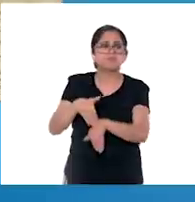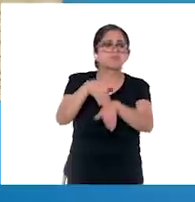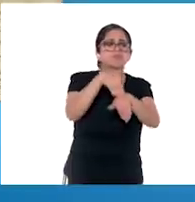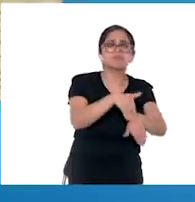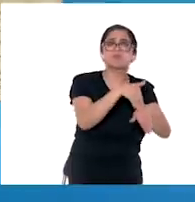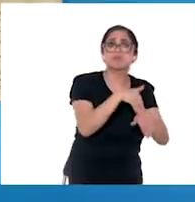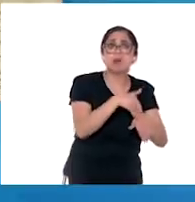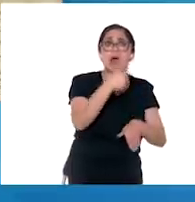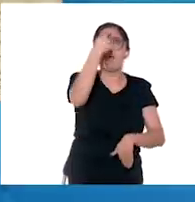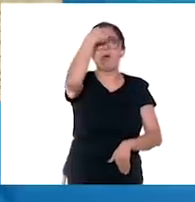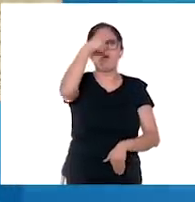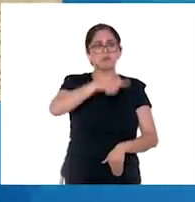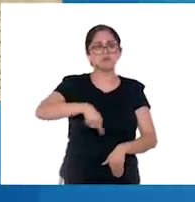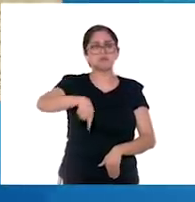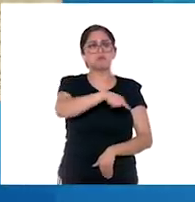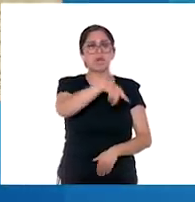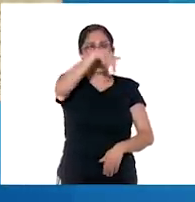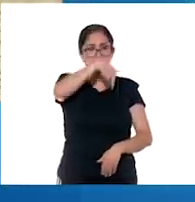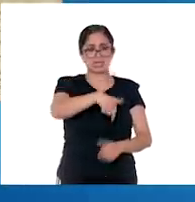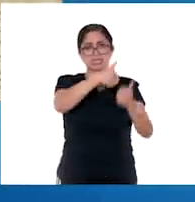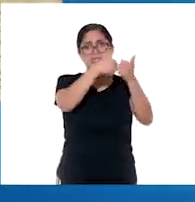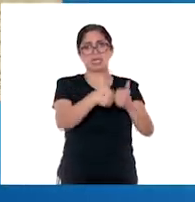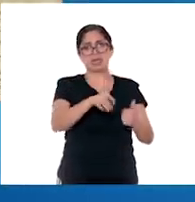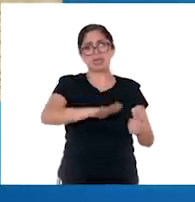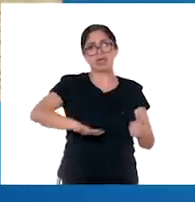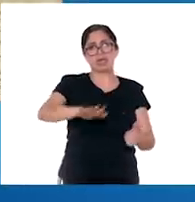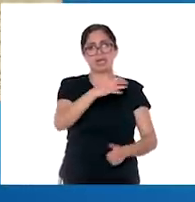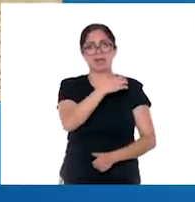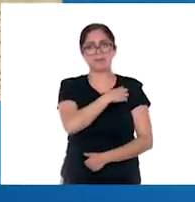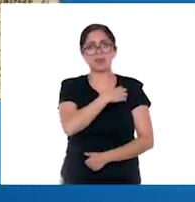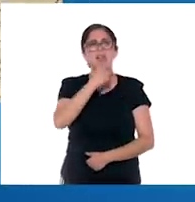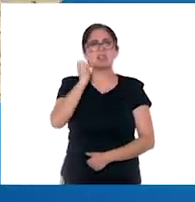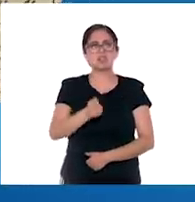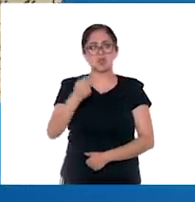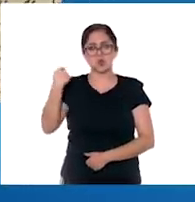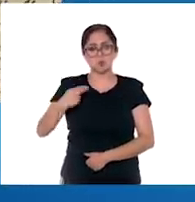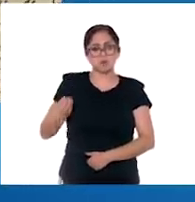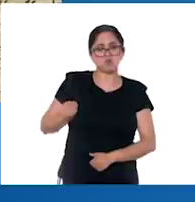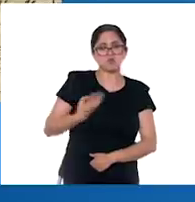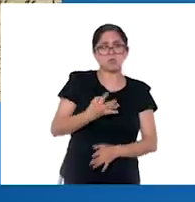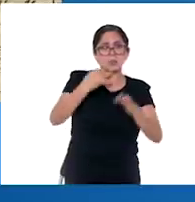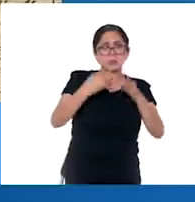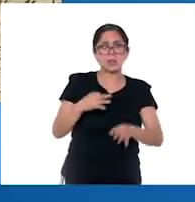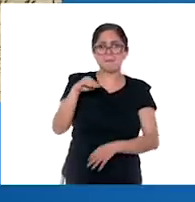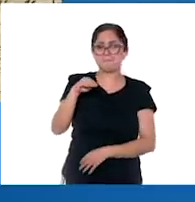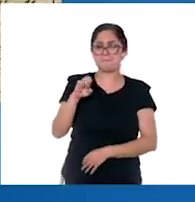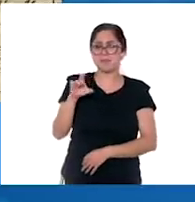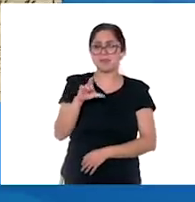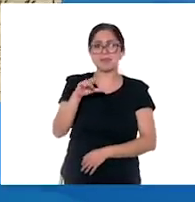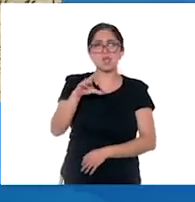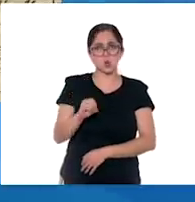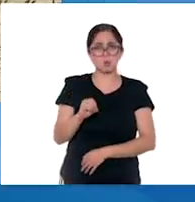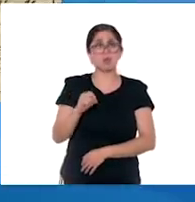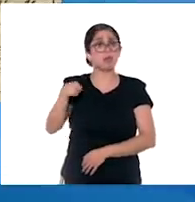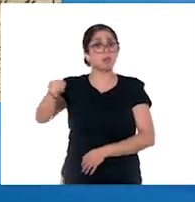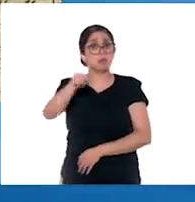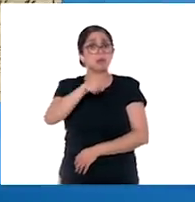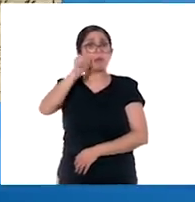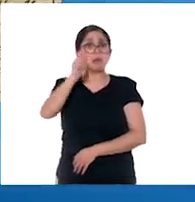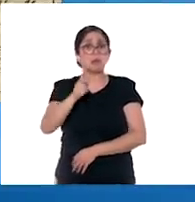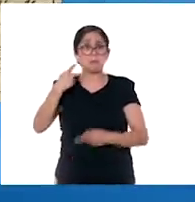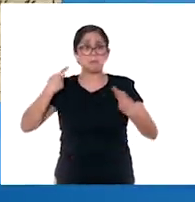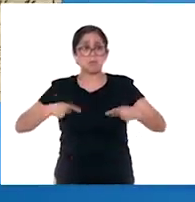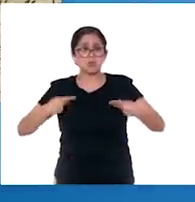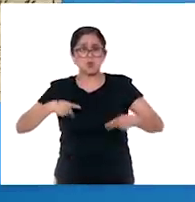ello, se instaló en la capital, conservando su nombre prehispánico, México. Él sabía que los indígenas no aceptarían fácilmente la